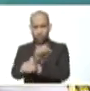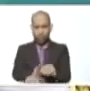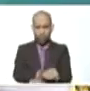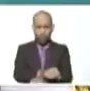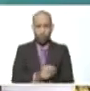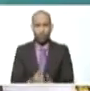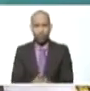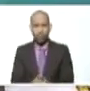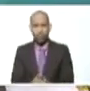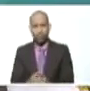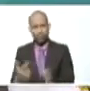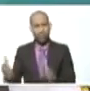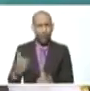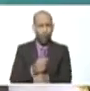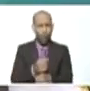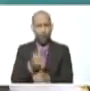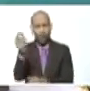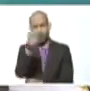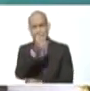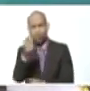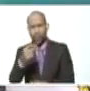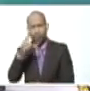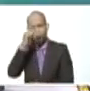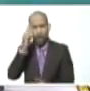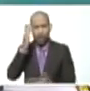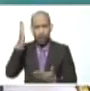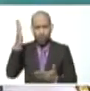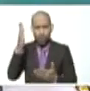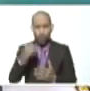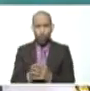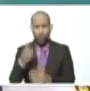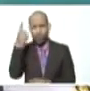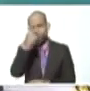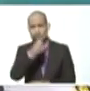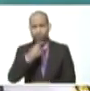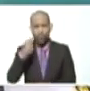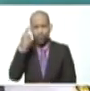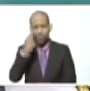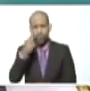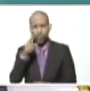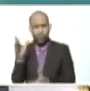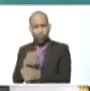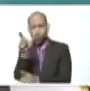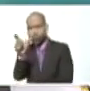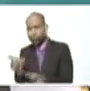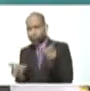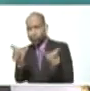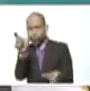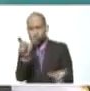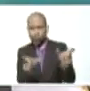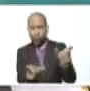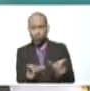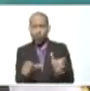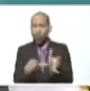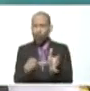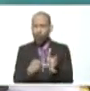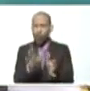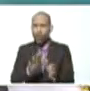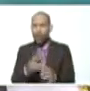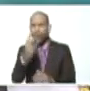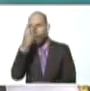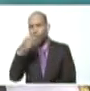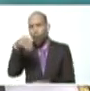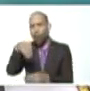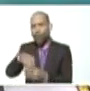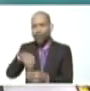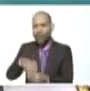reconoció la imagen más pura de Dios en el rostro de los demás, en particular en el de los pobres,